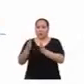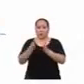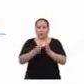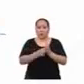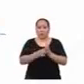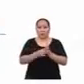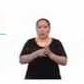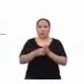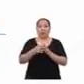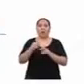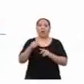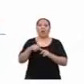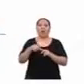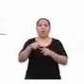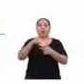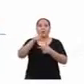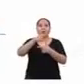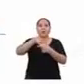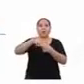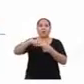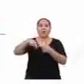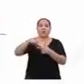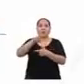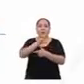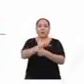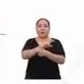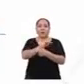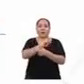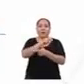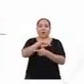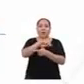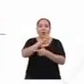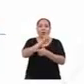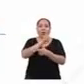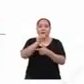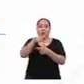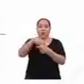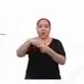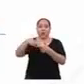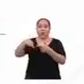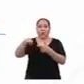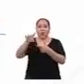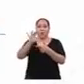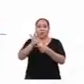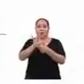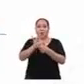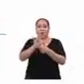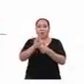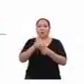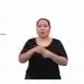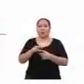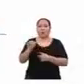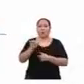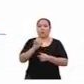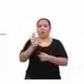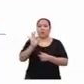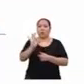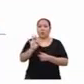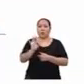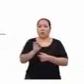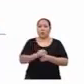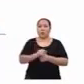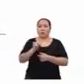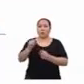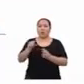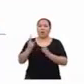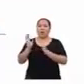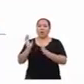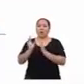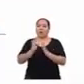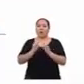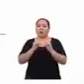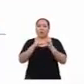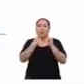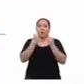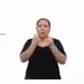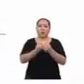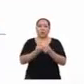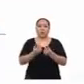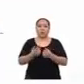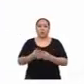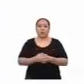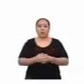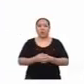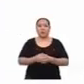hallamos dividiendo el rango entre la cantidad de intervalos, y nos sale 9. Así construimos los grupos o